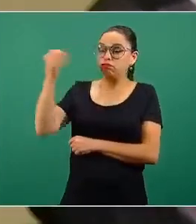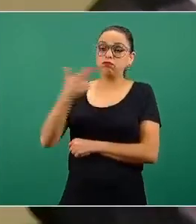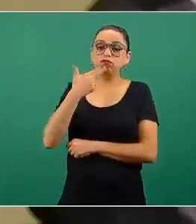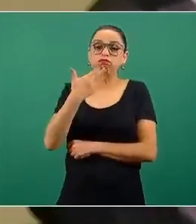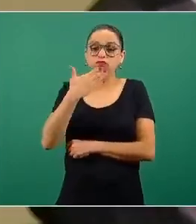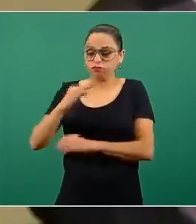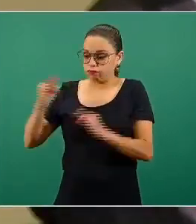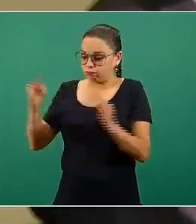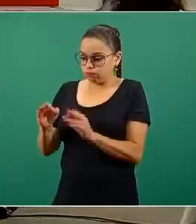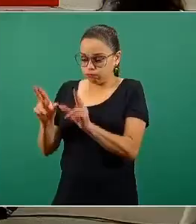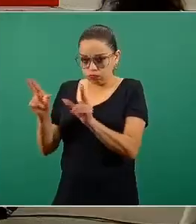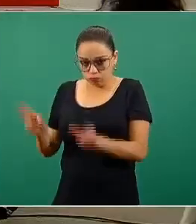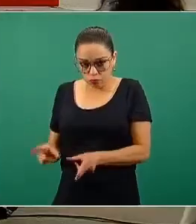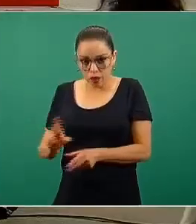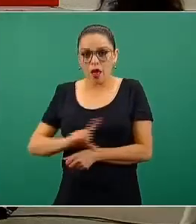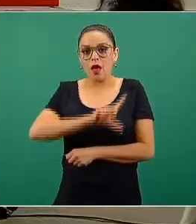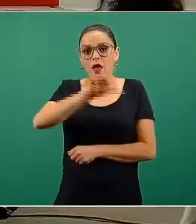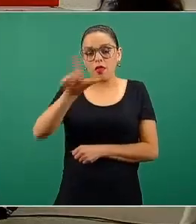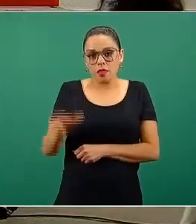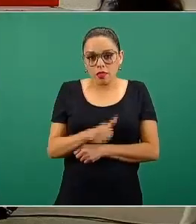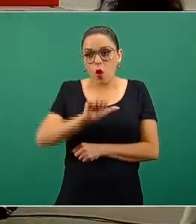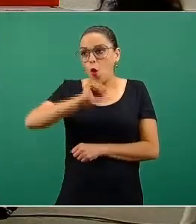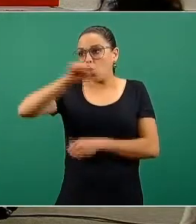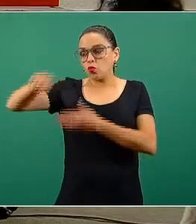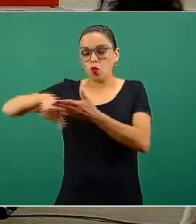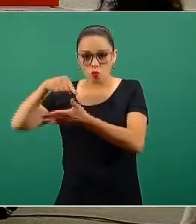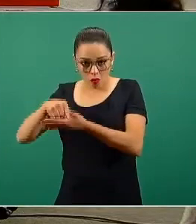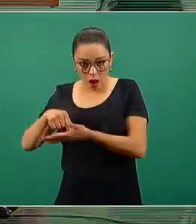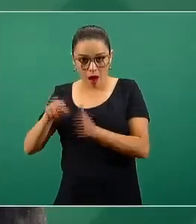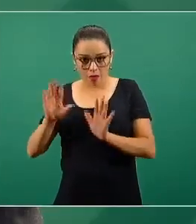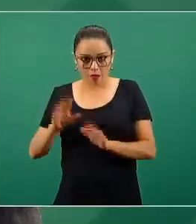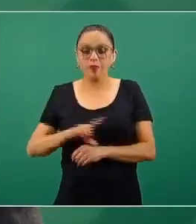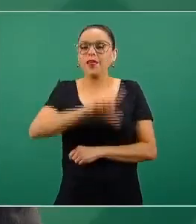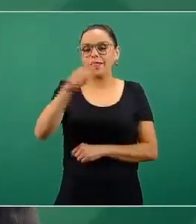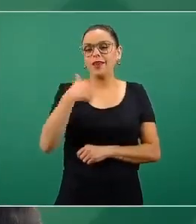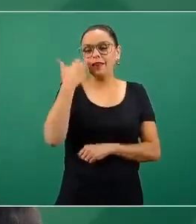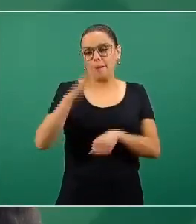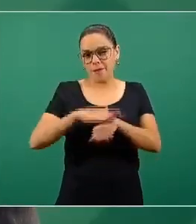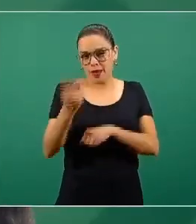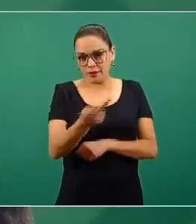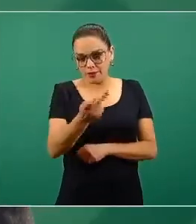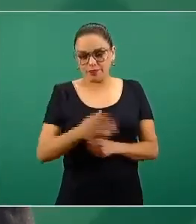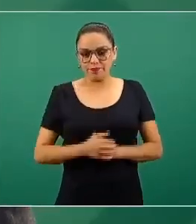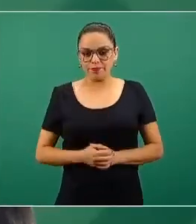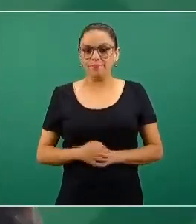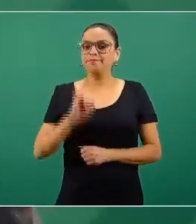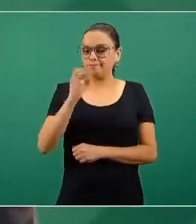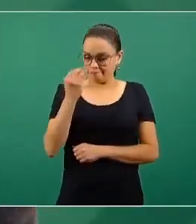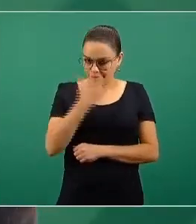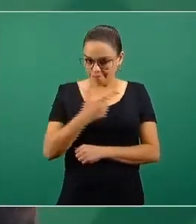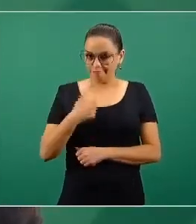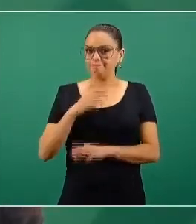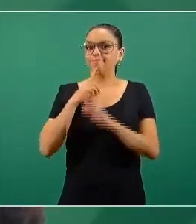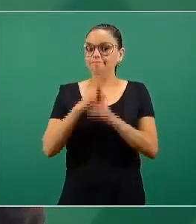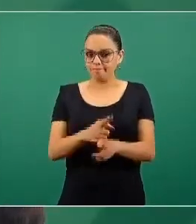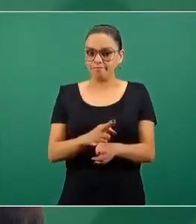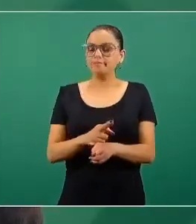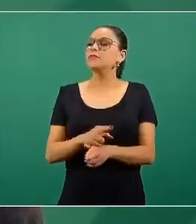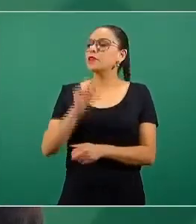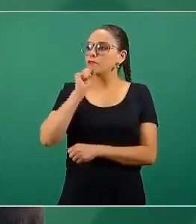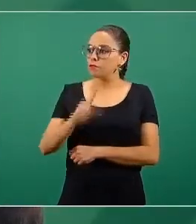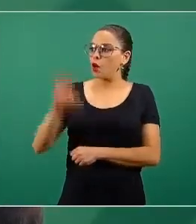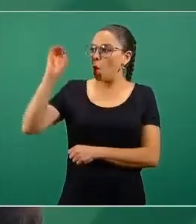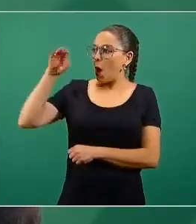le formulo la última. Con mucho gusto. Sobre lo primero, efectivamente la Organización Mundial de la Salud hizo nuevamente